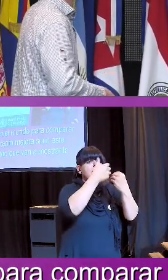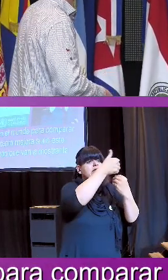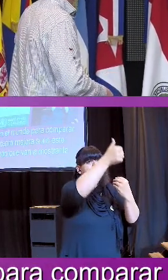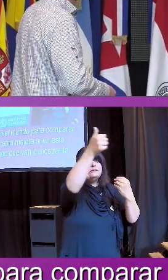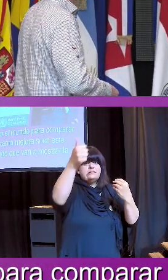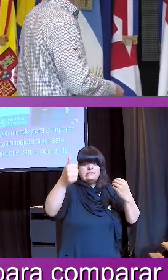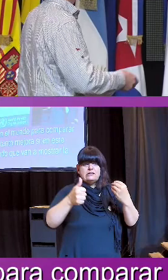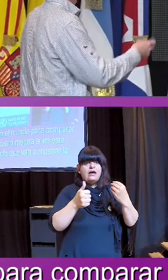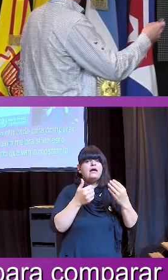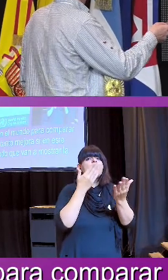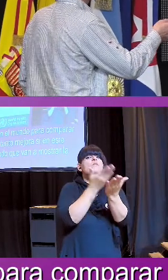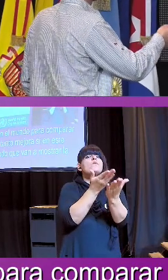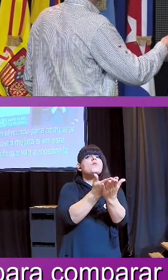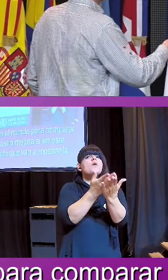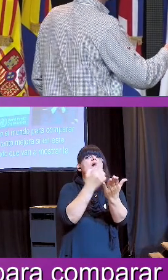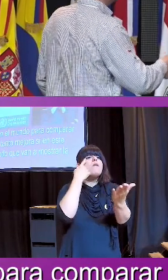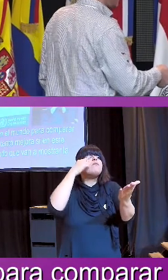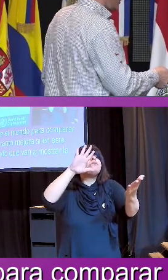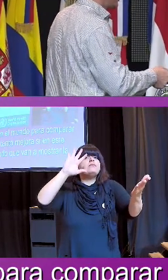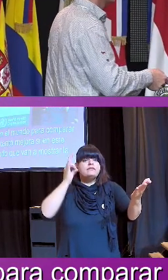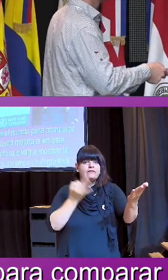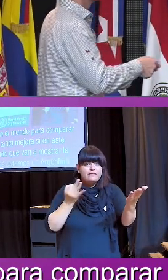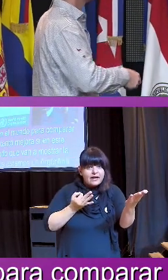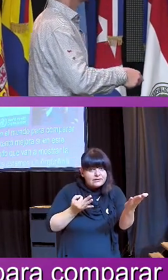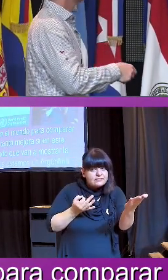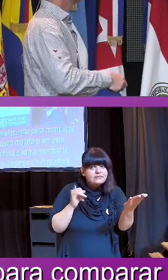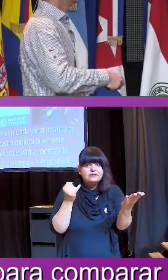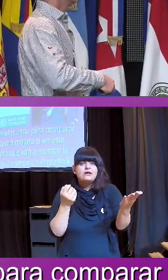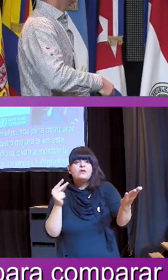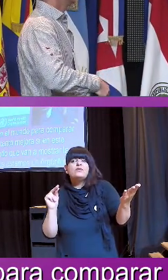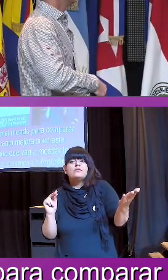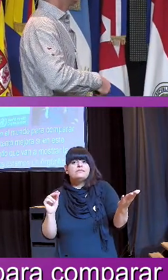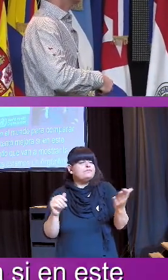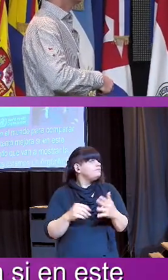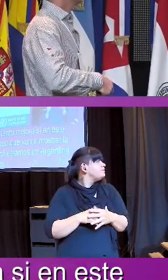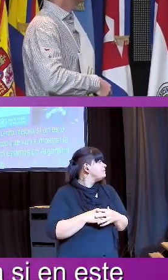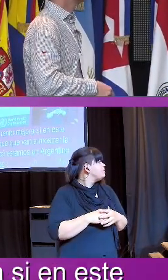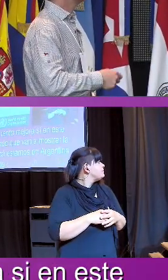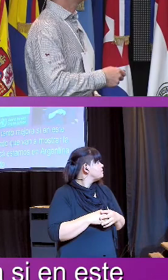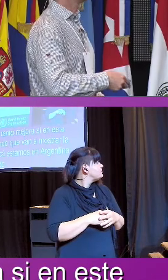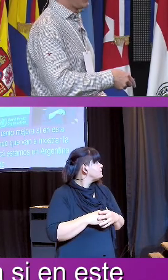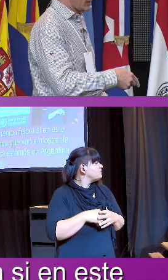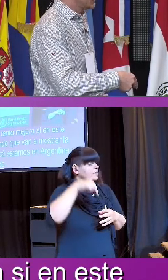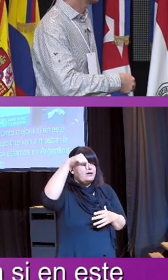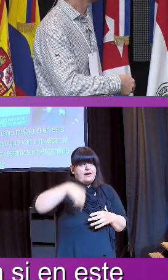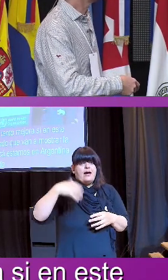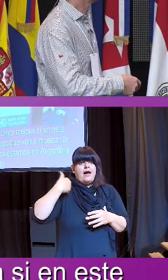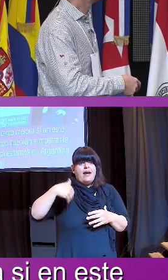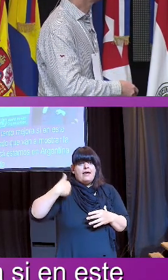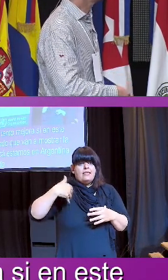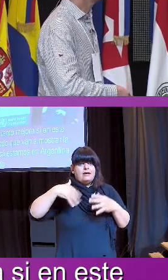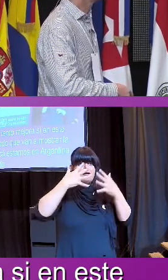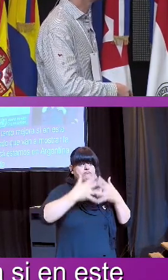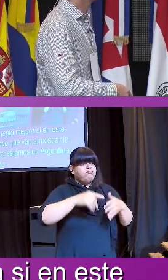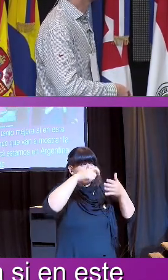todo sale bien, ¿sí? Y acá estamos en Argentina, somos los que ya estamos haciendo los proyectos de piloto más avanzados